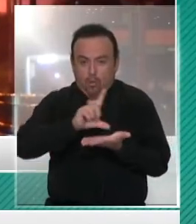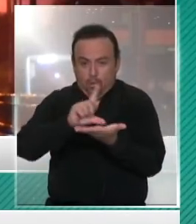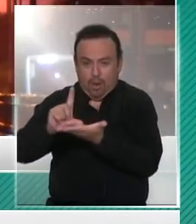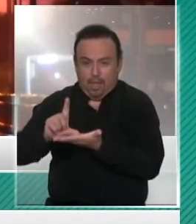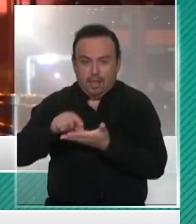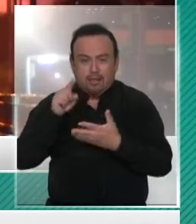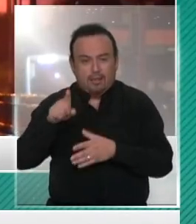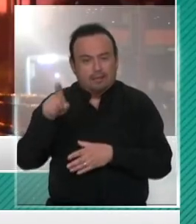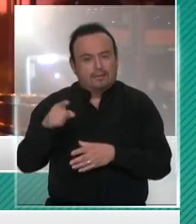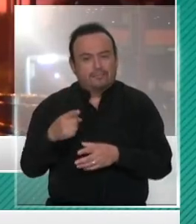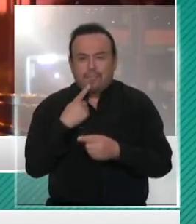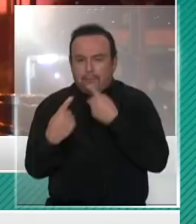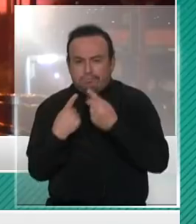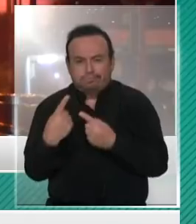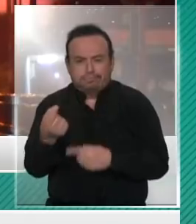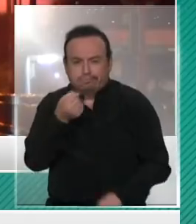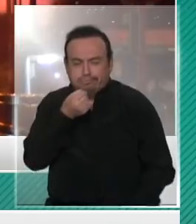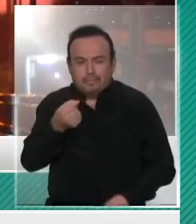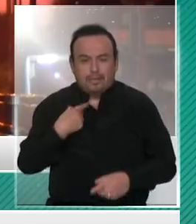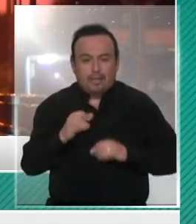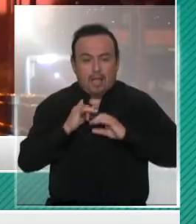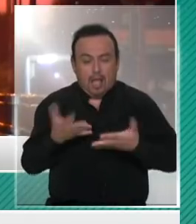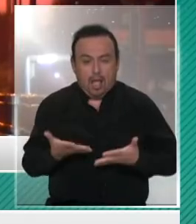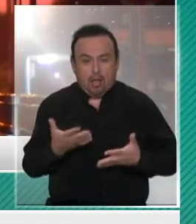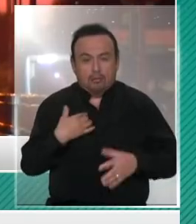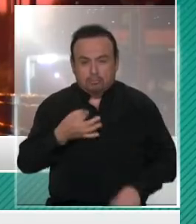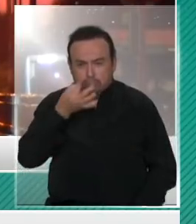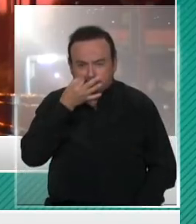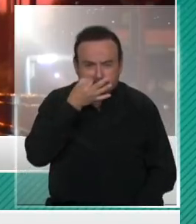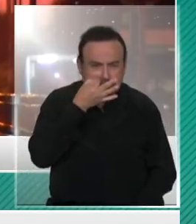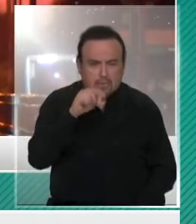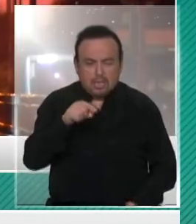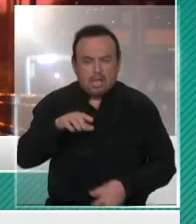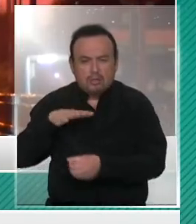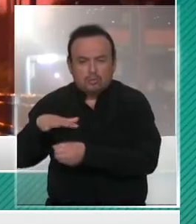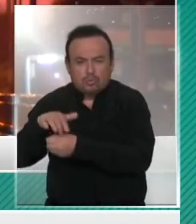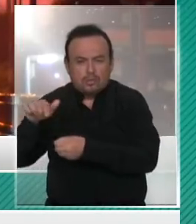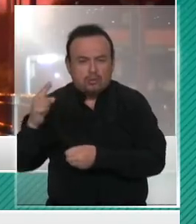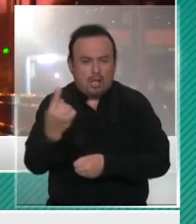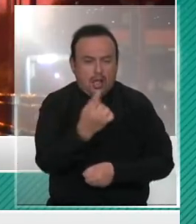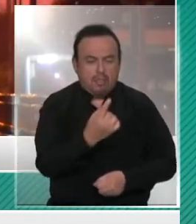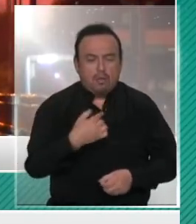con el reporte de nuestros periodistas. Nosotros vamos a estar muy pendientes de lo que está sucediendo allí.